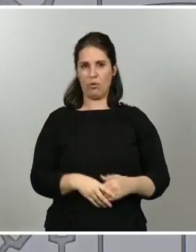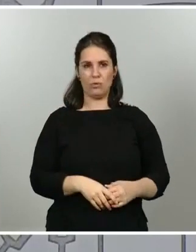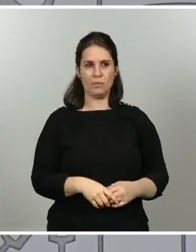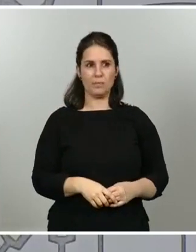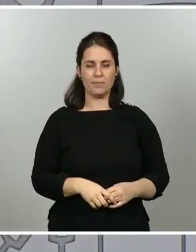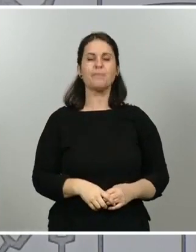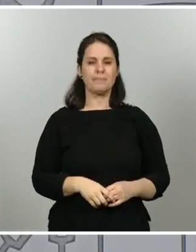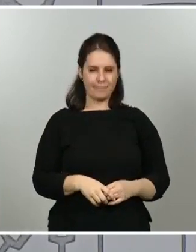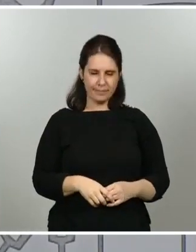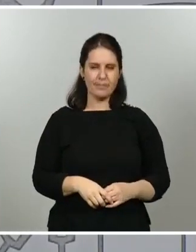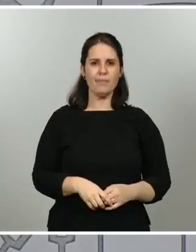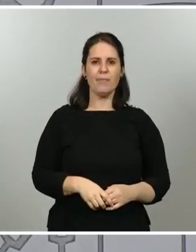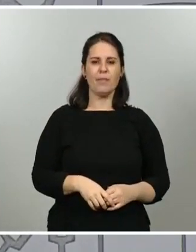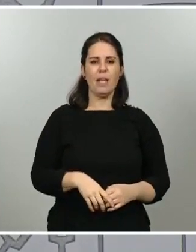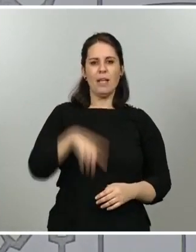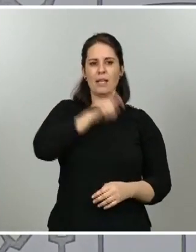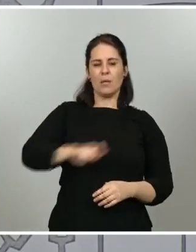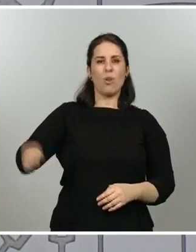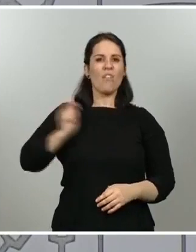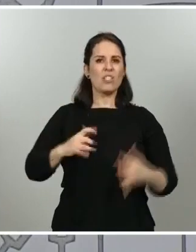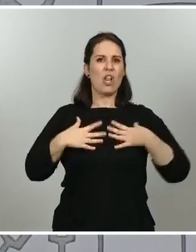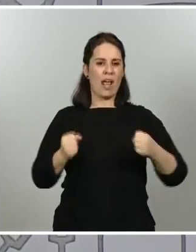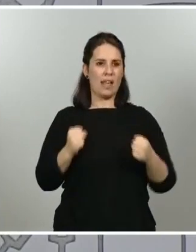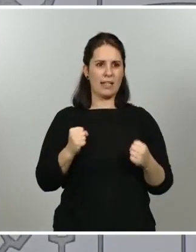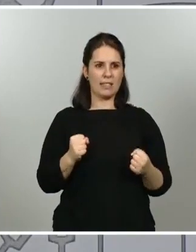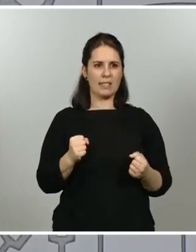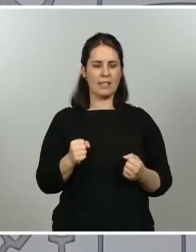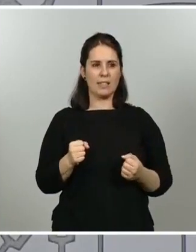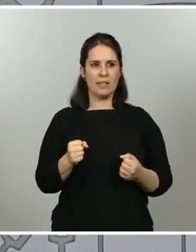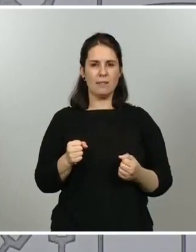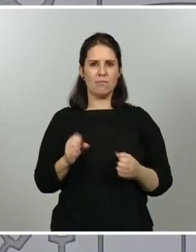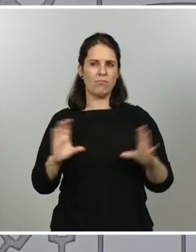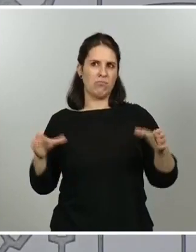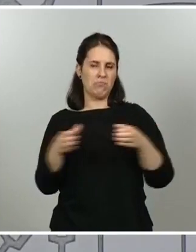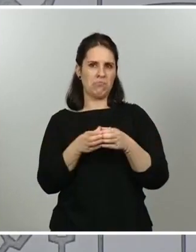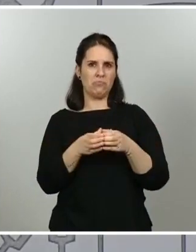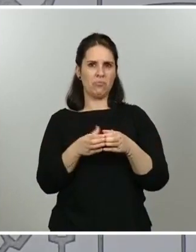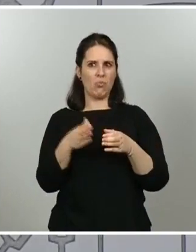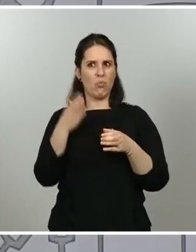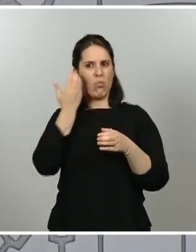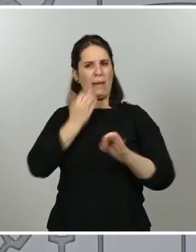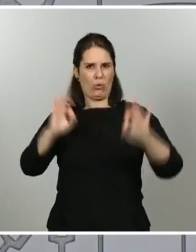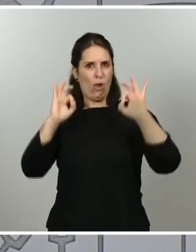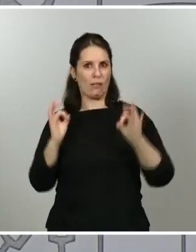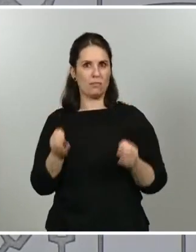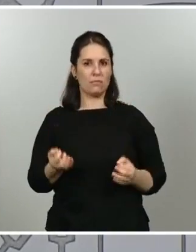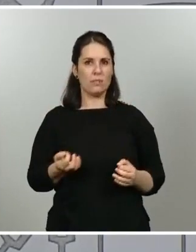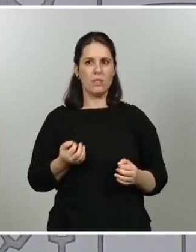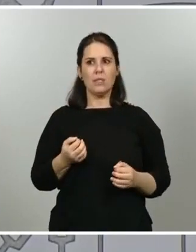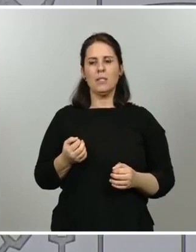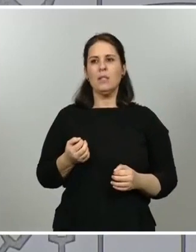Los sanitarios son un grupo particular. Yo creo que lo conocemos todos. Es un colectivo de alto interés,